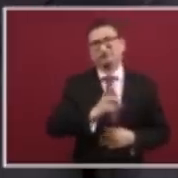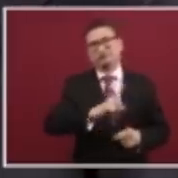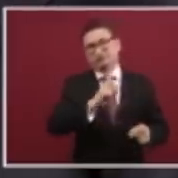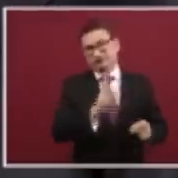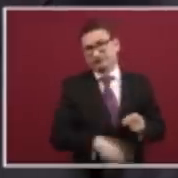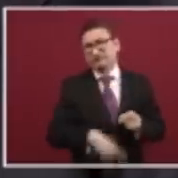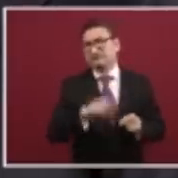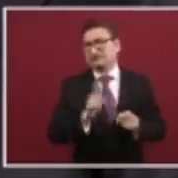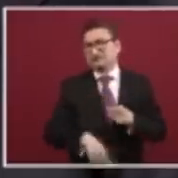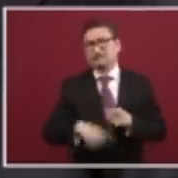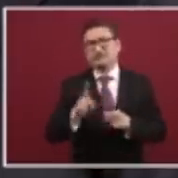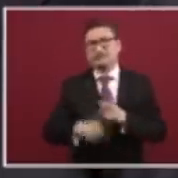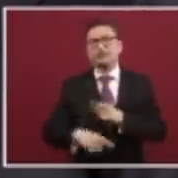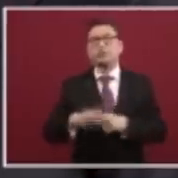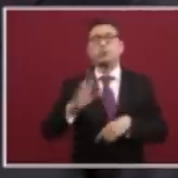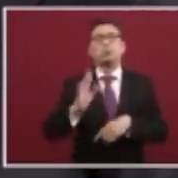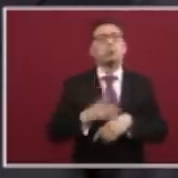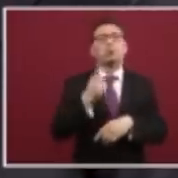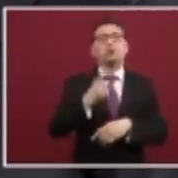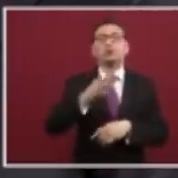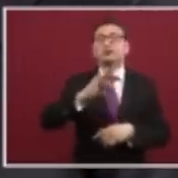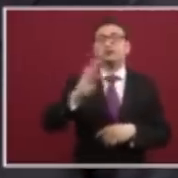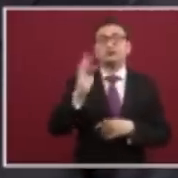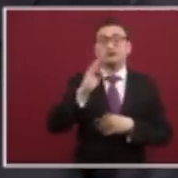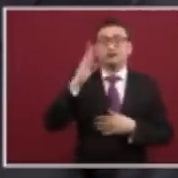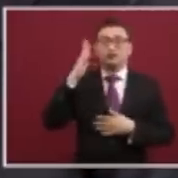para que si el día de mañana